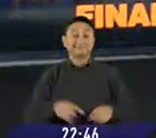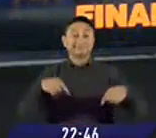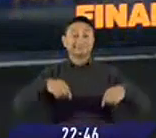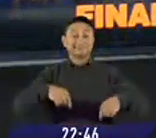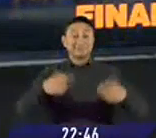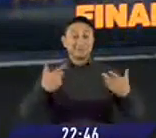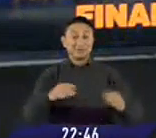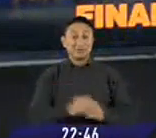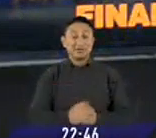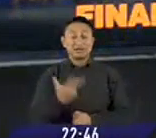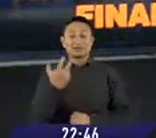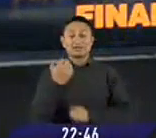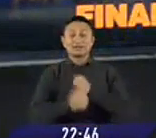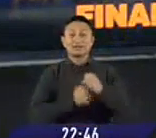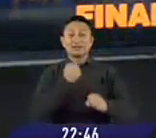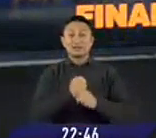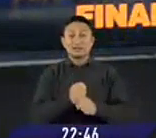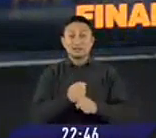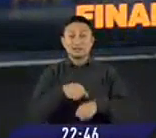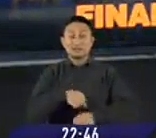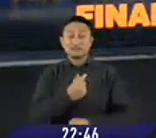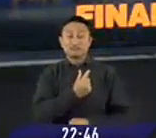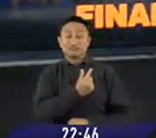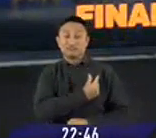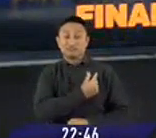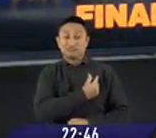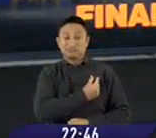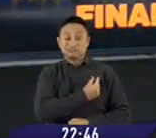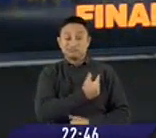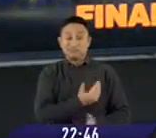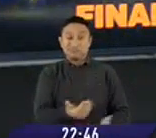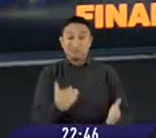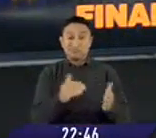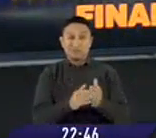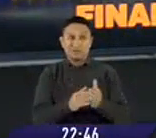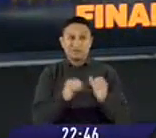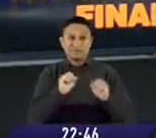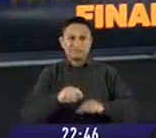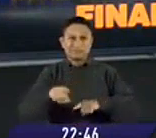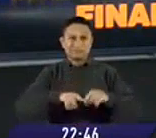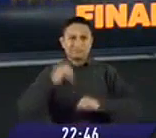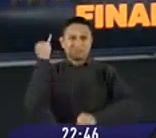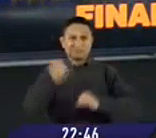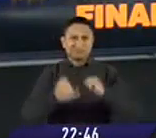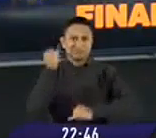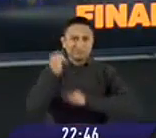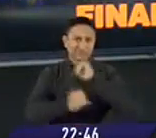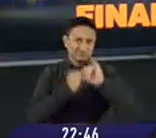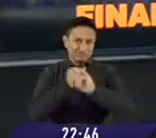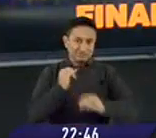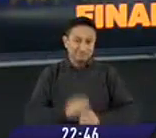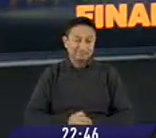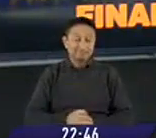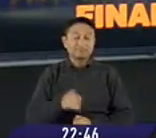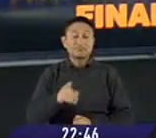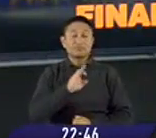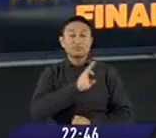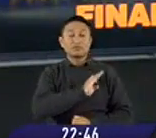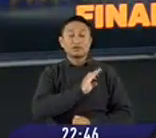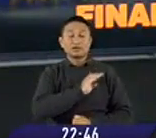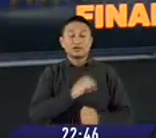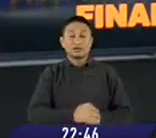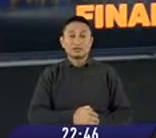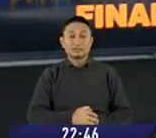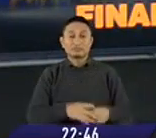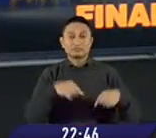Después de 13 años, Liga Deportiva Universitaria de Quito vuelve a una final internacional. El técnico Luis